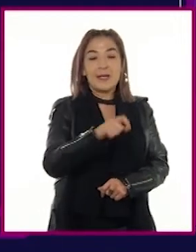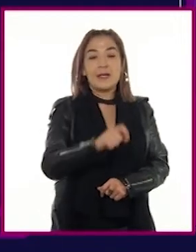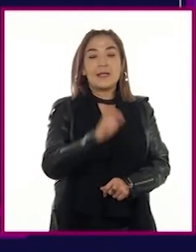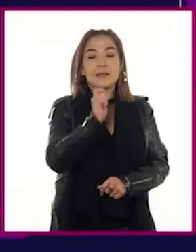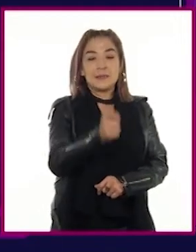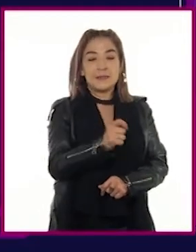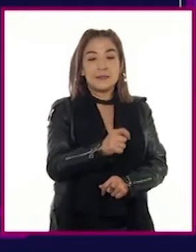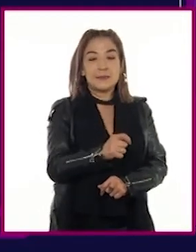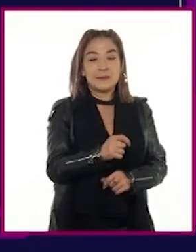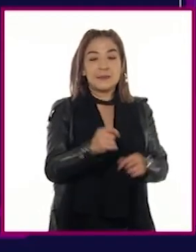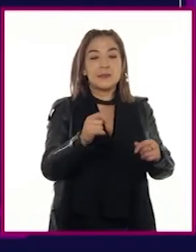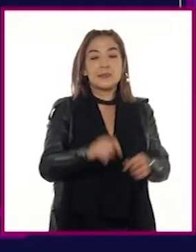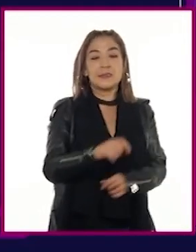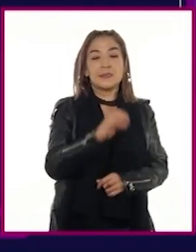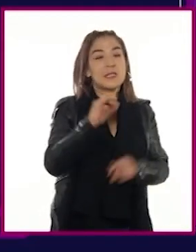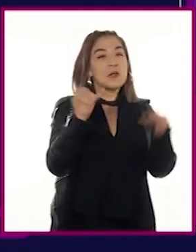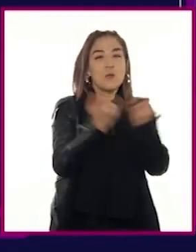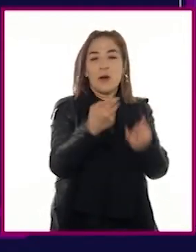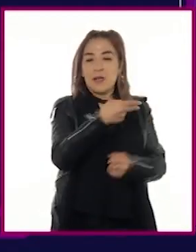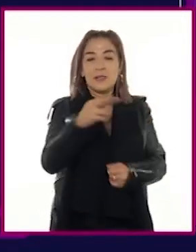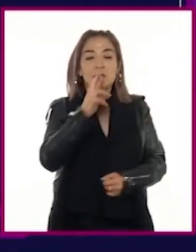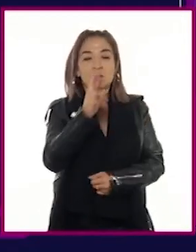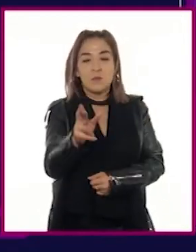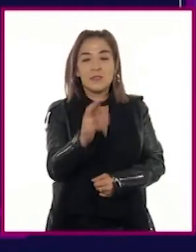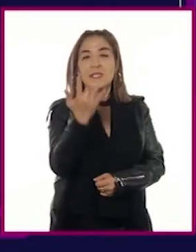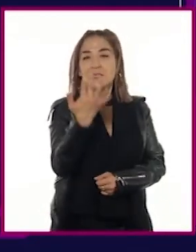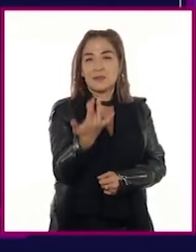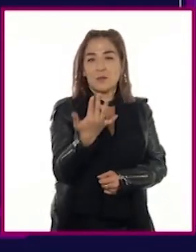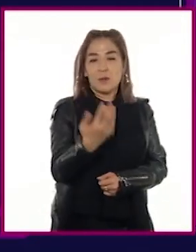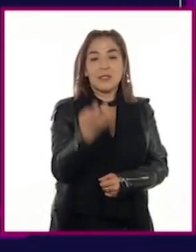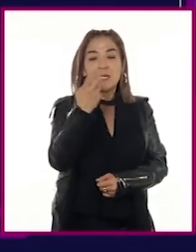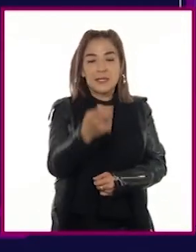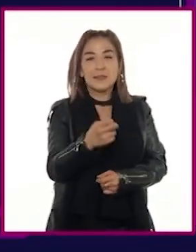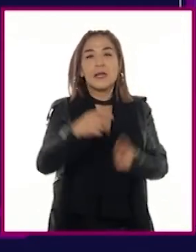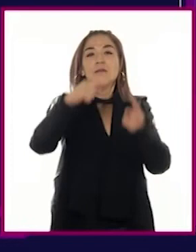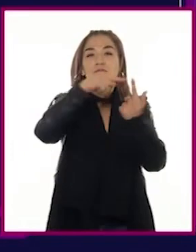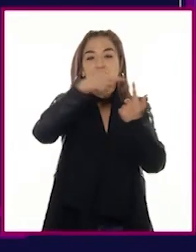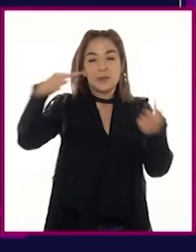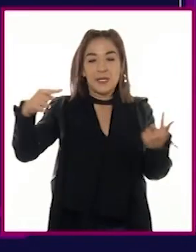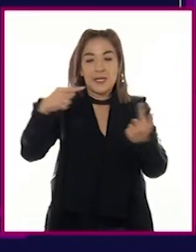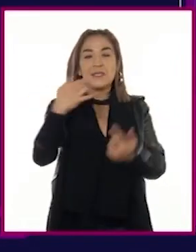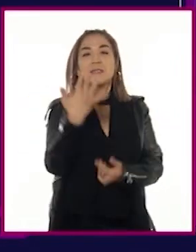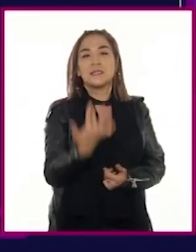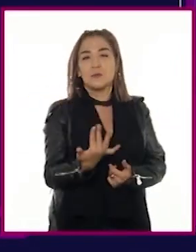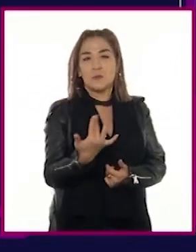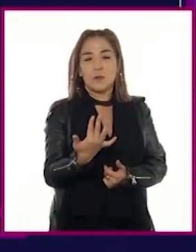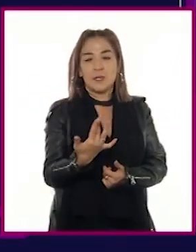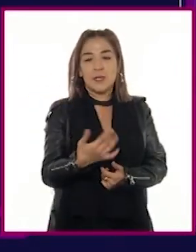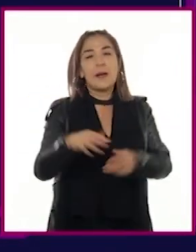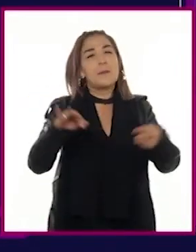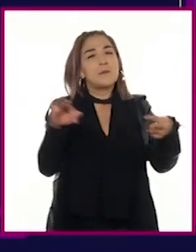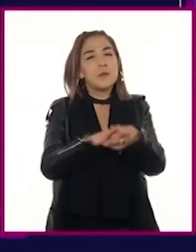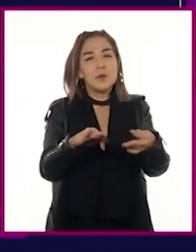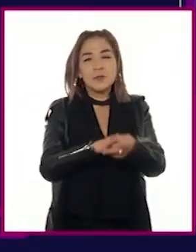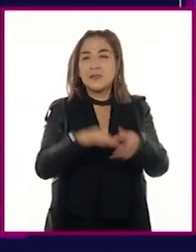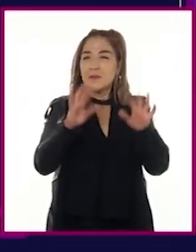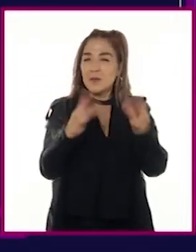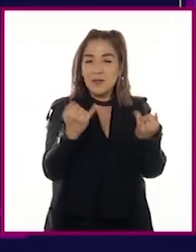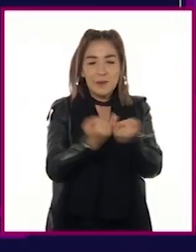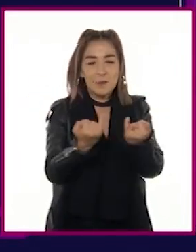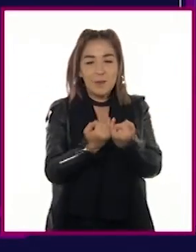igual a 50, por lo que el valor de c es igual a la raíz cuadrada de 50, aproximadamente igual